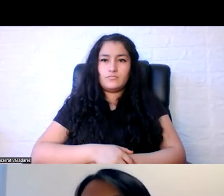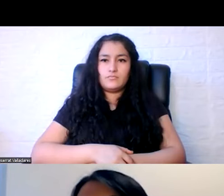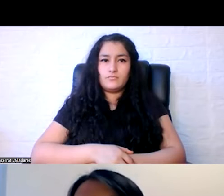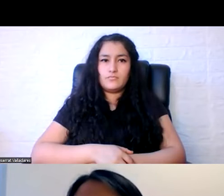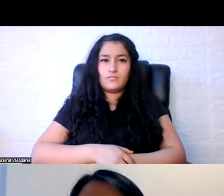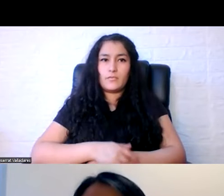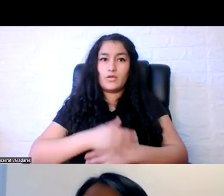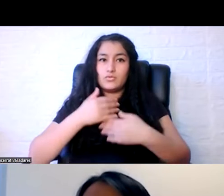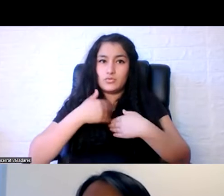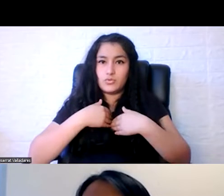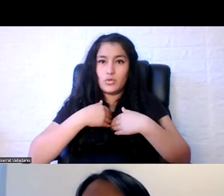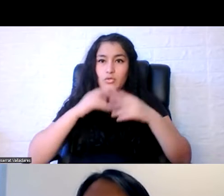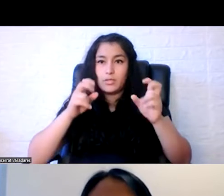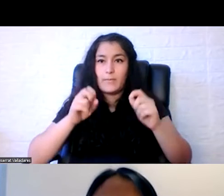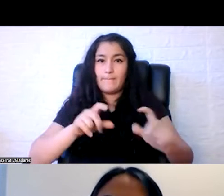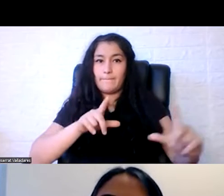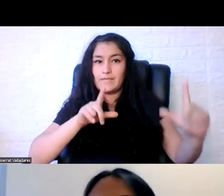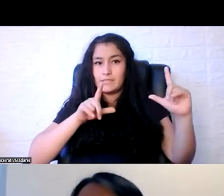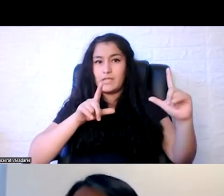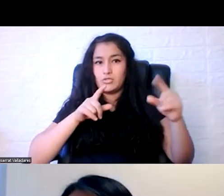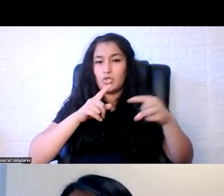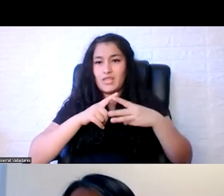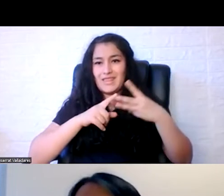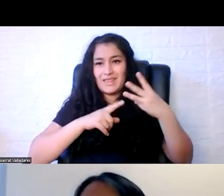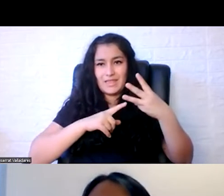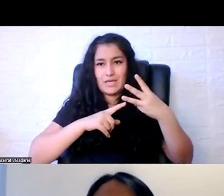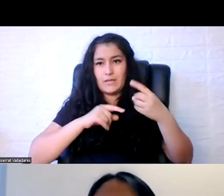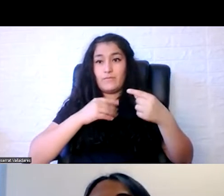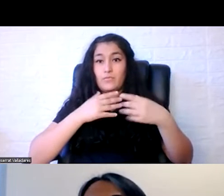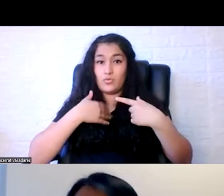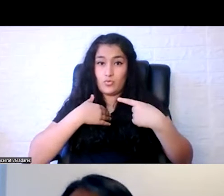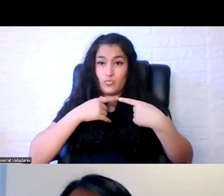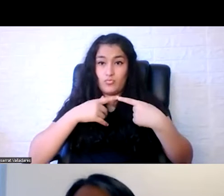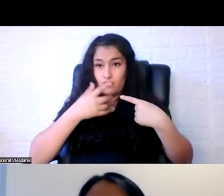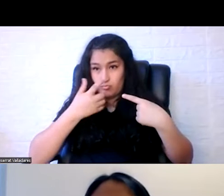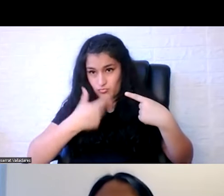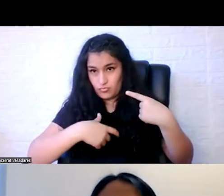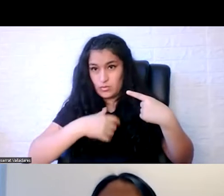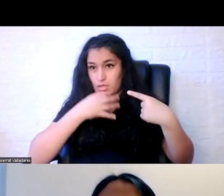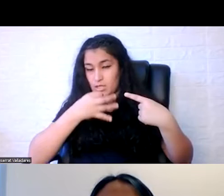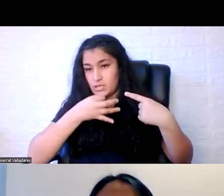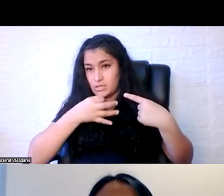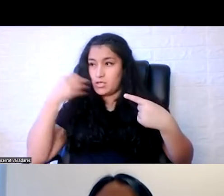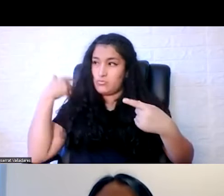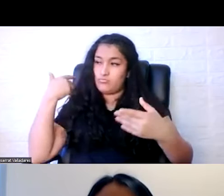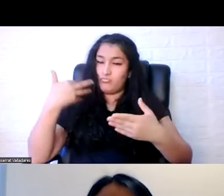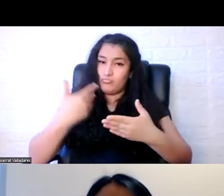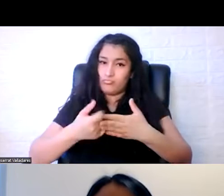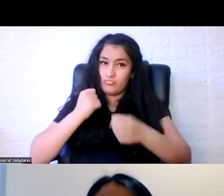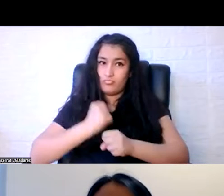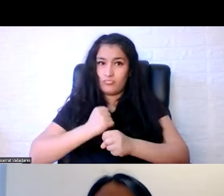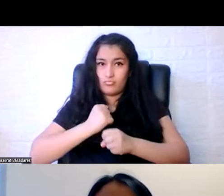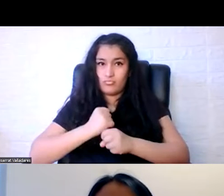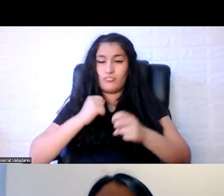Voy a dividir mi presentación en tres grandes partes. Primero un poco hablar de mí, de mi trayectoria, a situarme en definitiva.